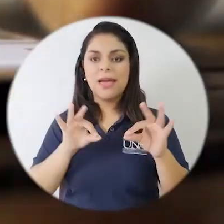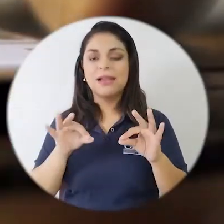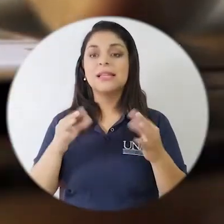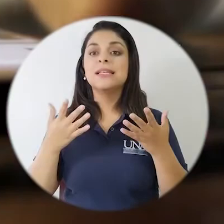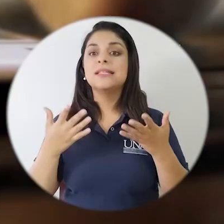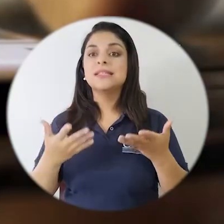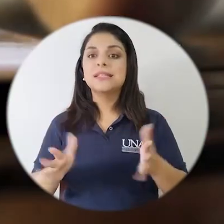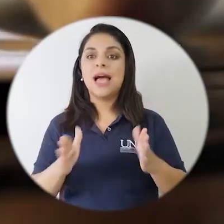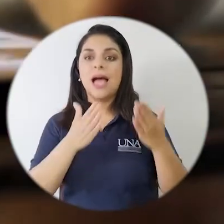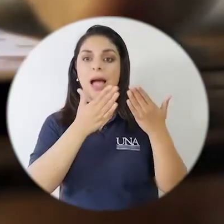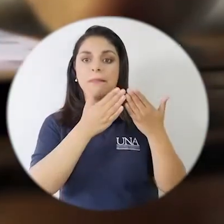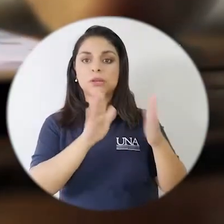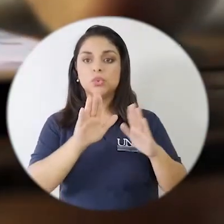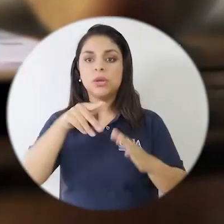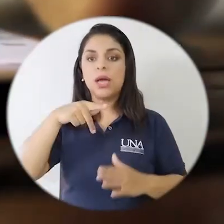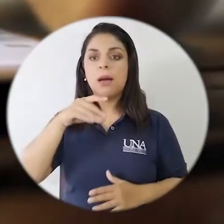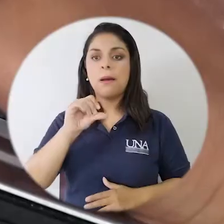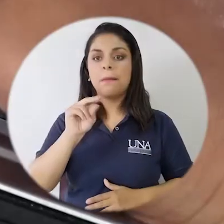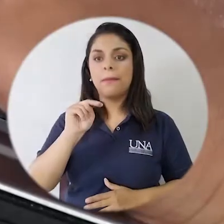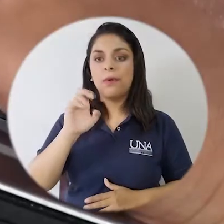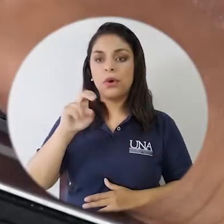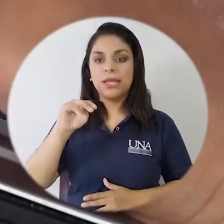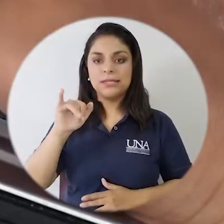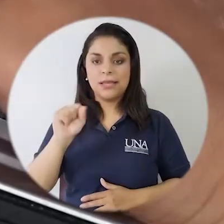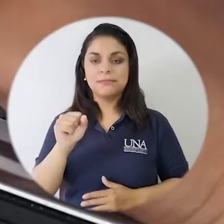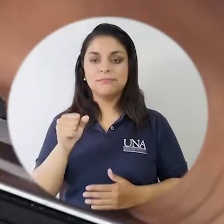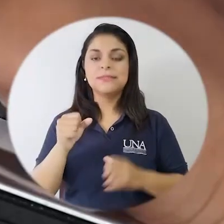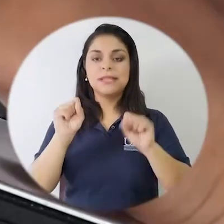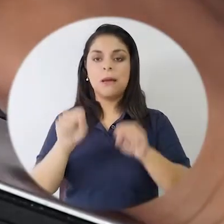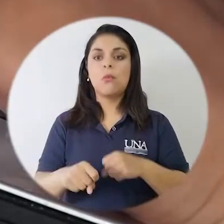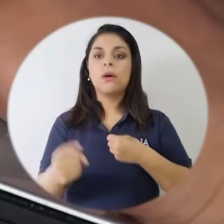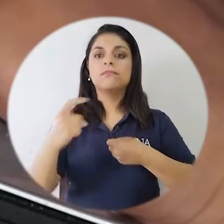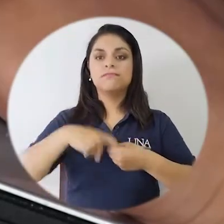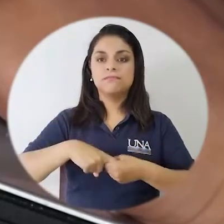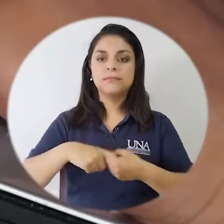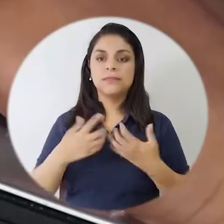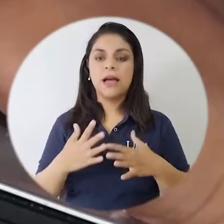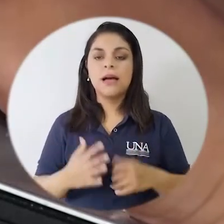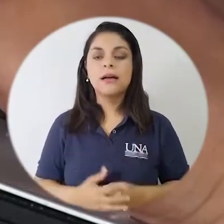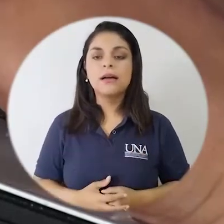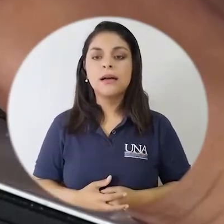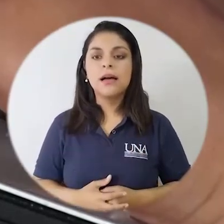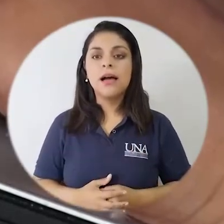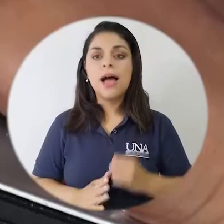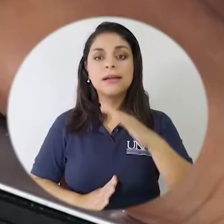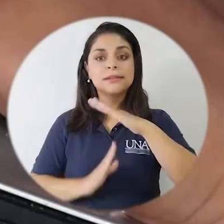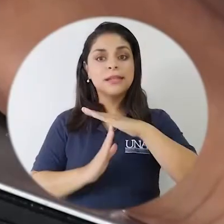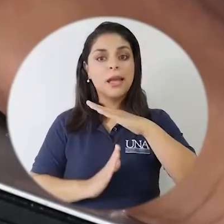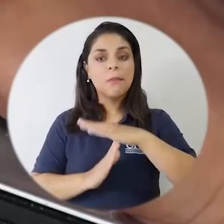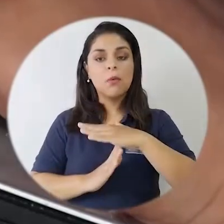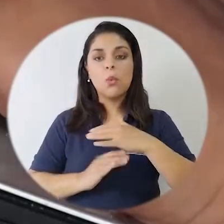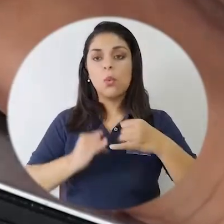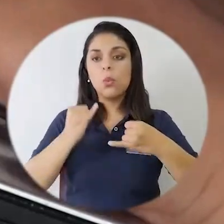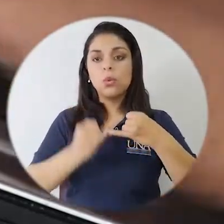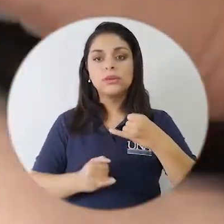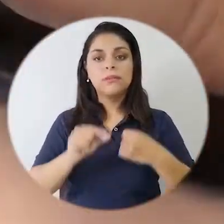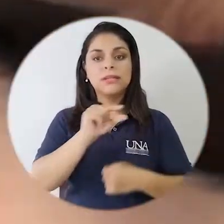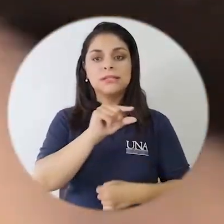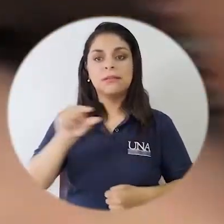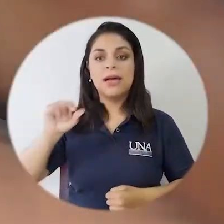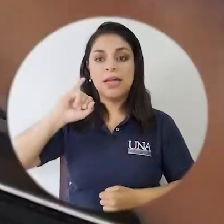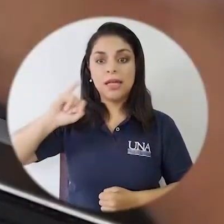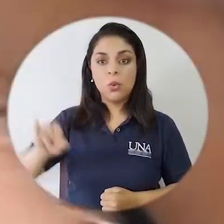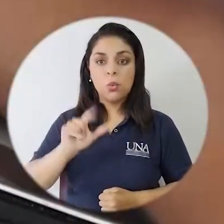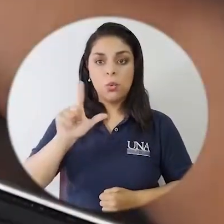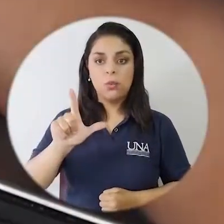Ya la apertura de ponencias está dada, ya se pueden enviar. Ya están ¿Hasta qué fecha? Están hasta la